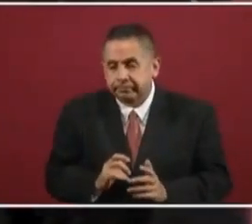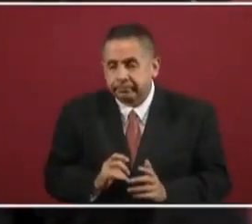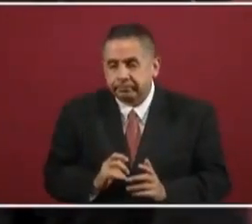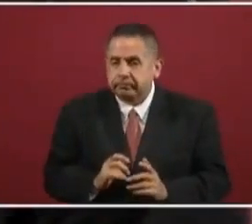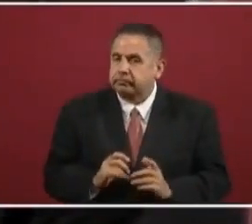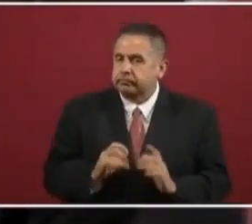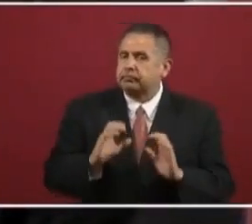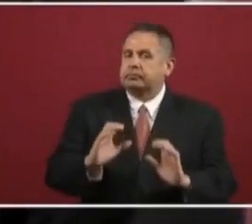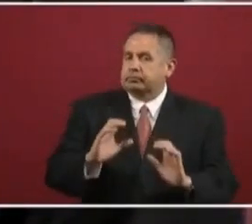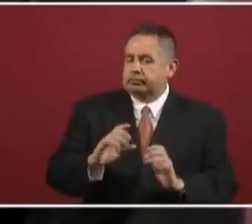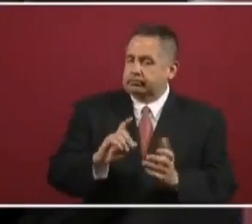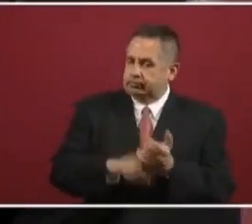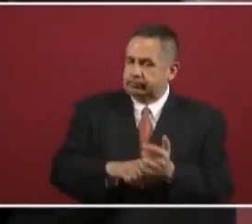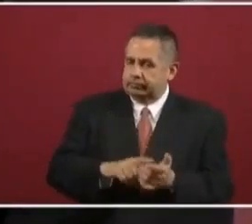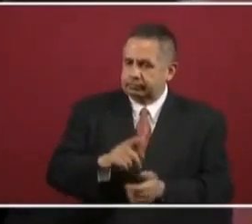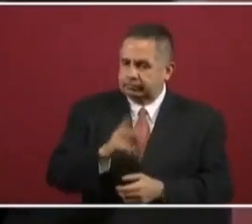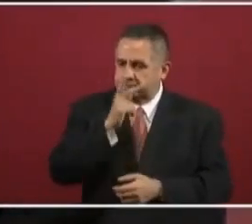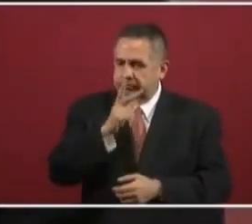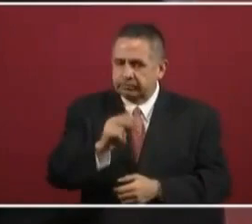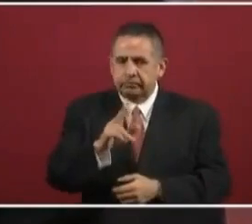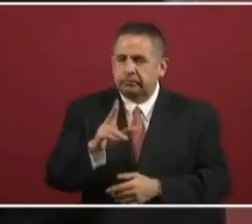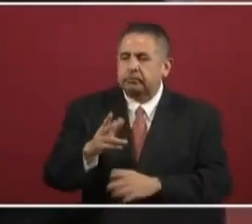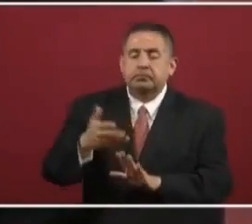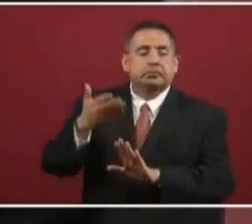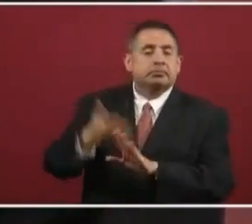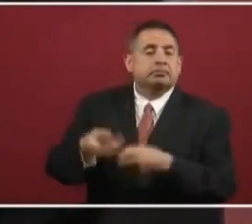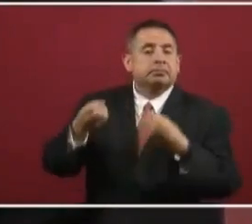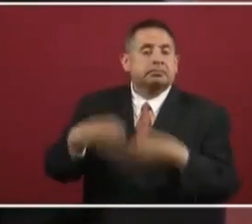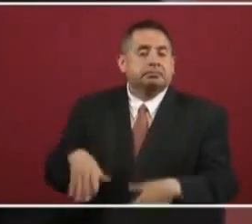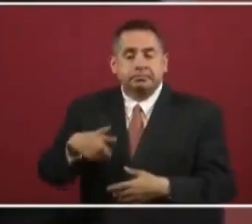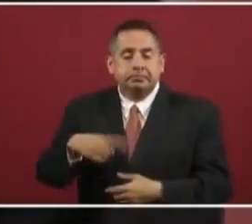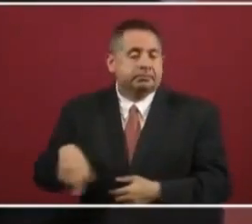se cuide que no se